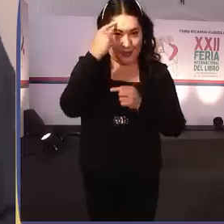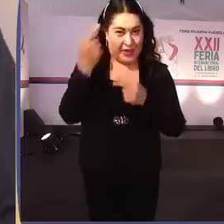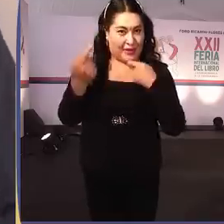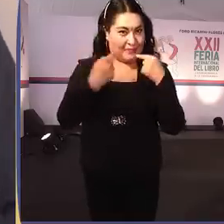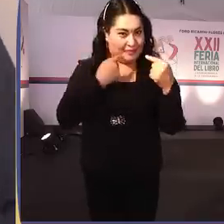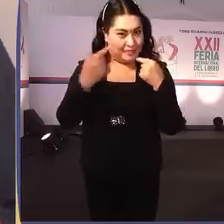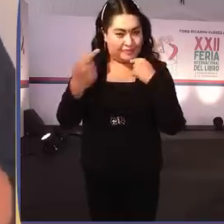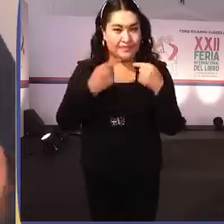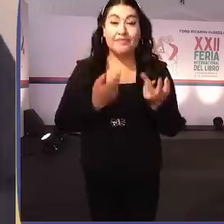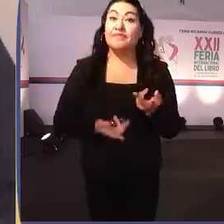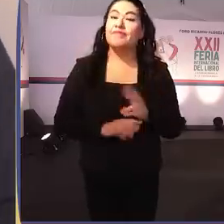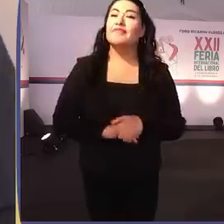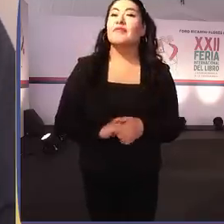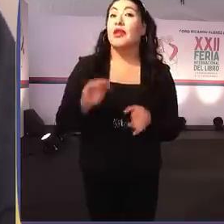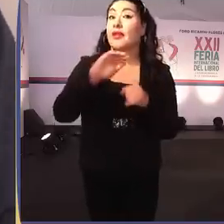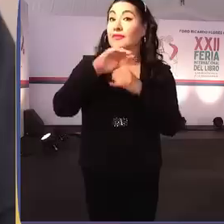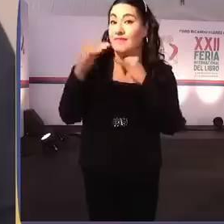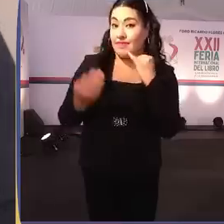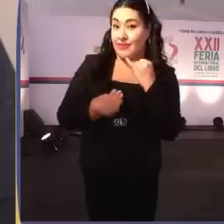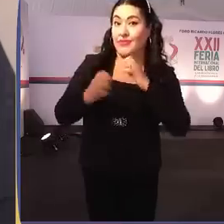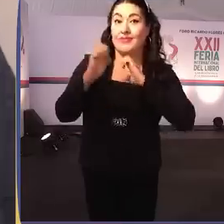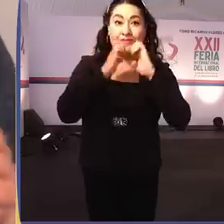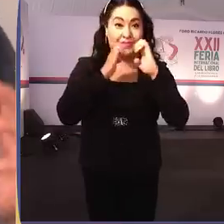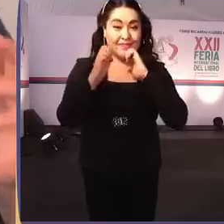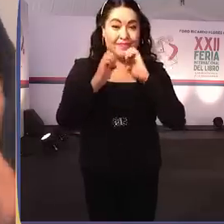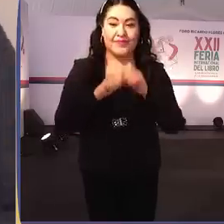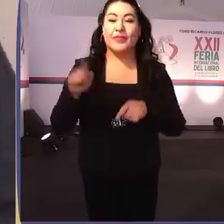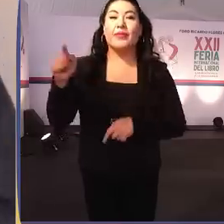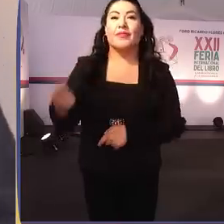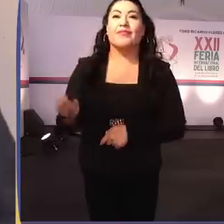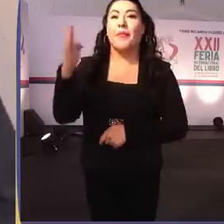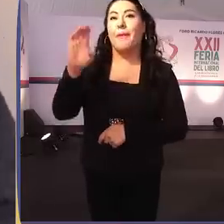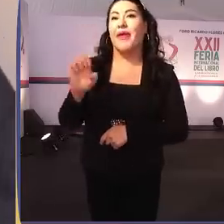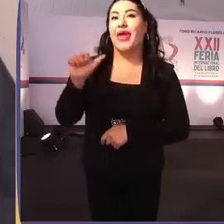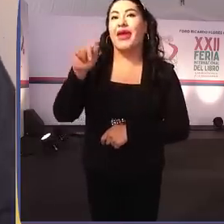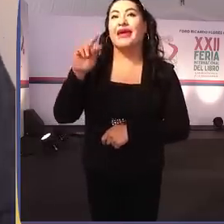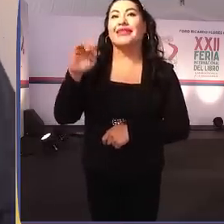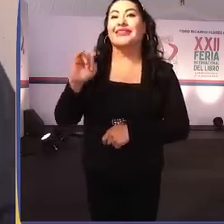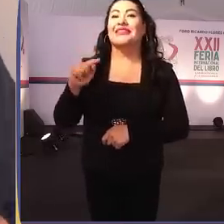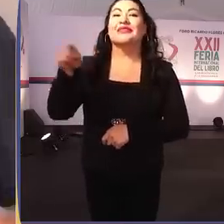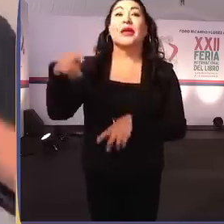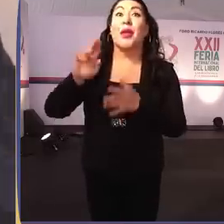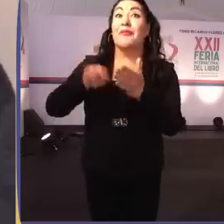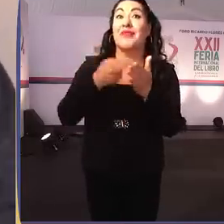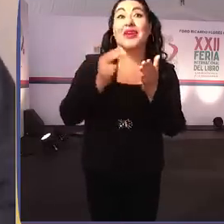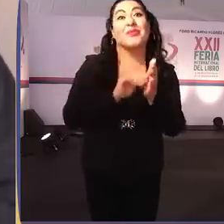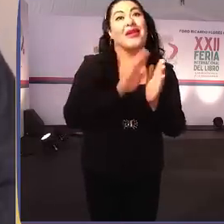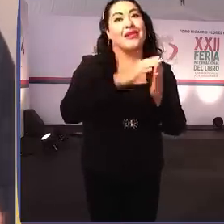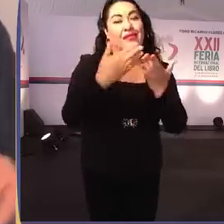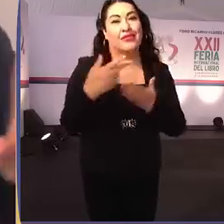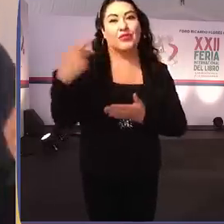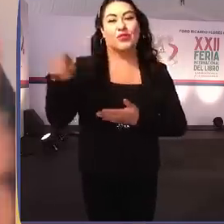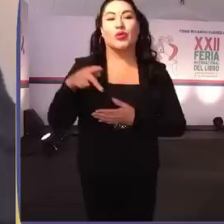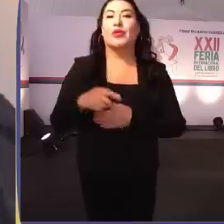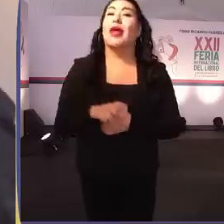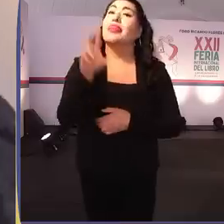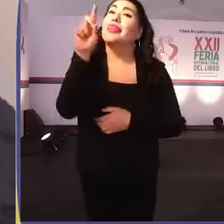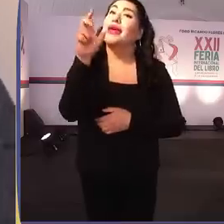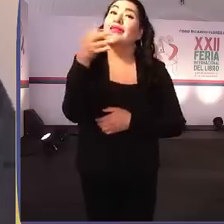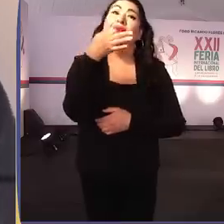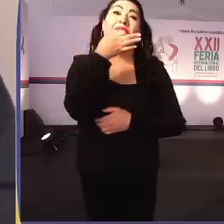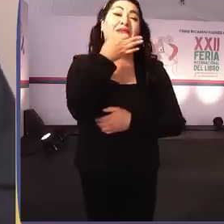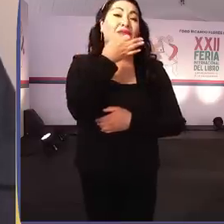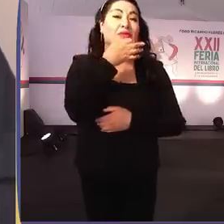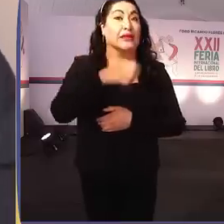limpio. Al final de la intervención, Beatriz accedió a firmar libros suyos, pero media hora, no seis horas